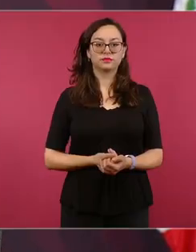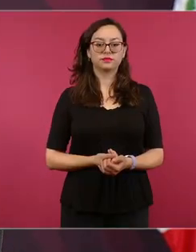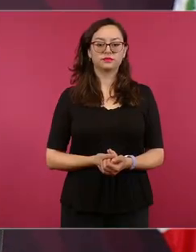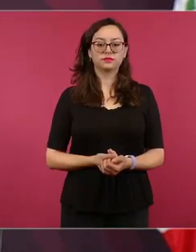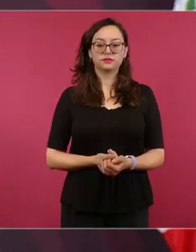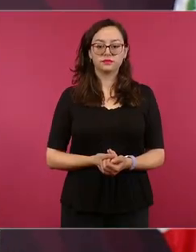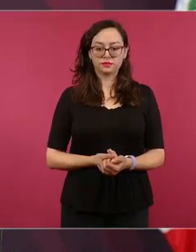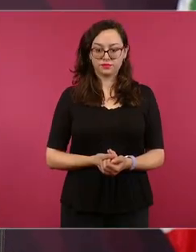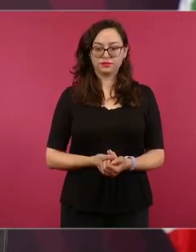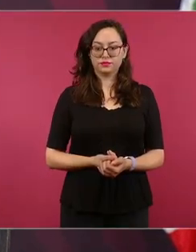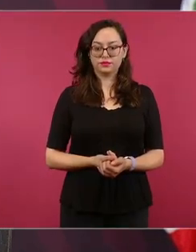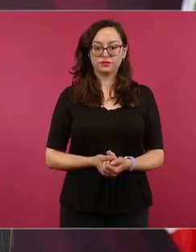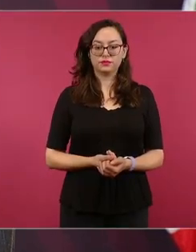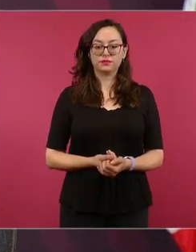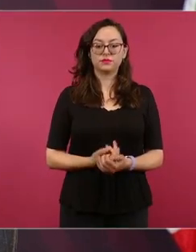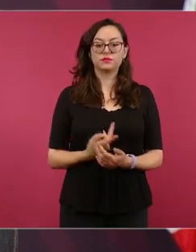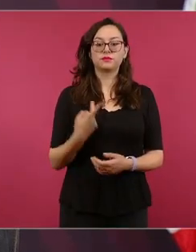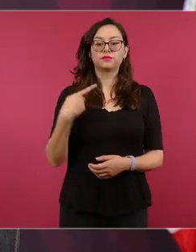el mundo feliz